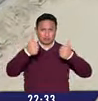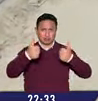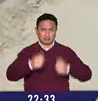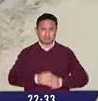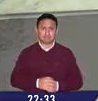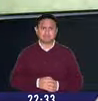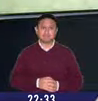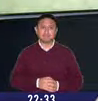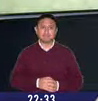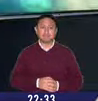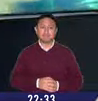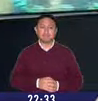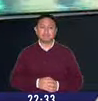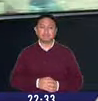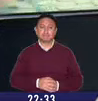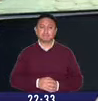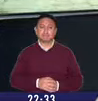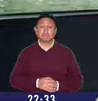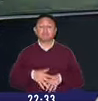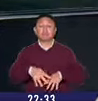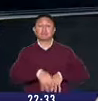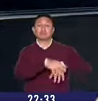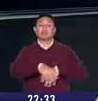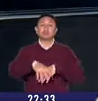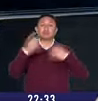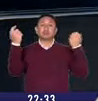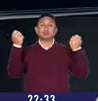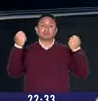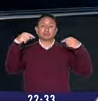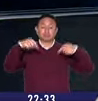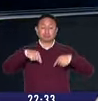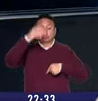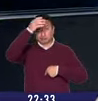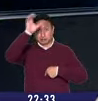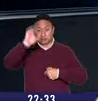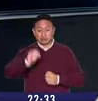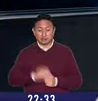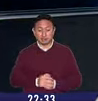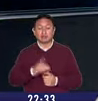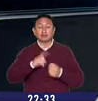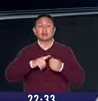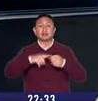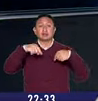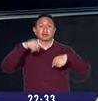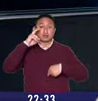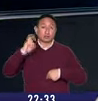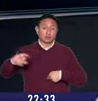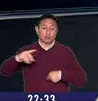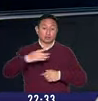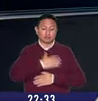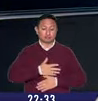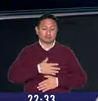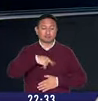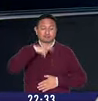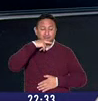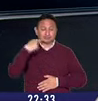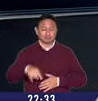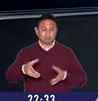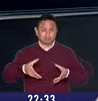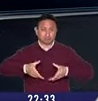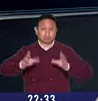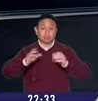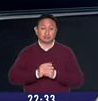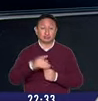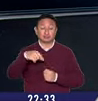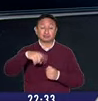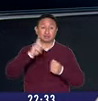Jaramillo. Entre desfiles, fiestas y eventos culturales, los quiteños y turistas disfrutaron del feriado de carnaval en